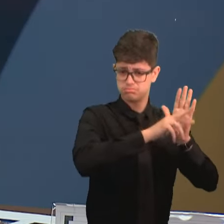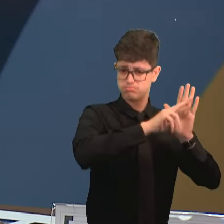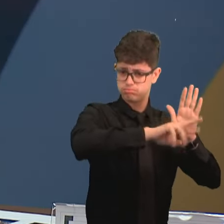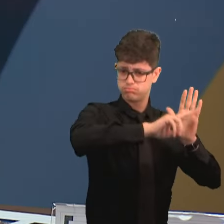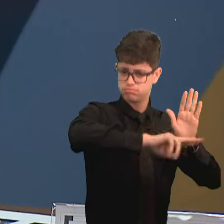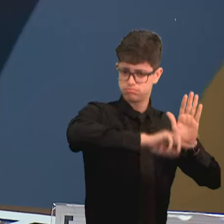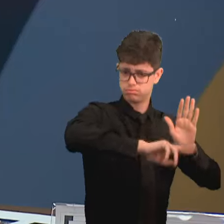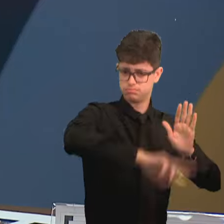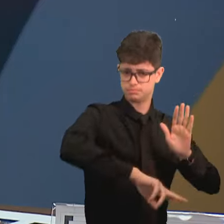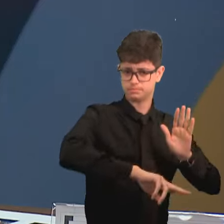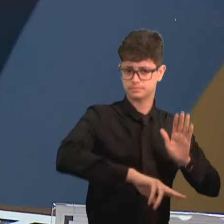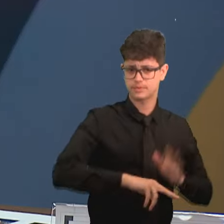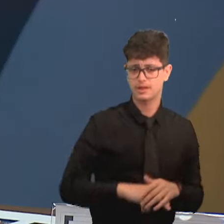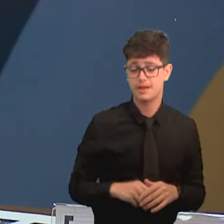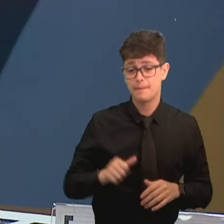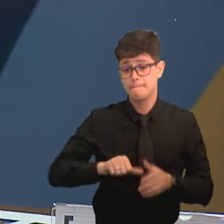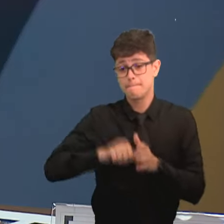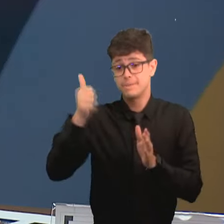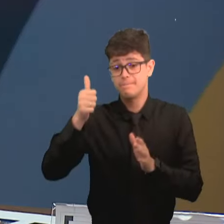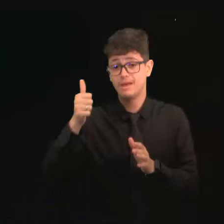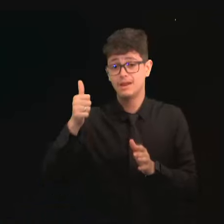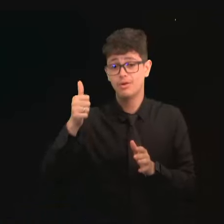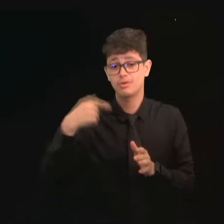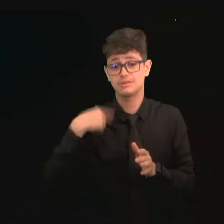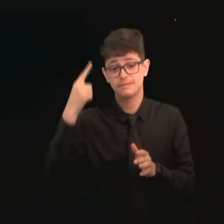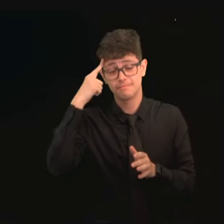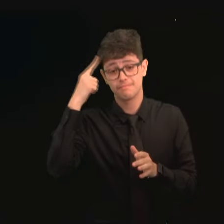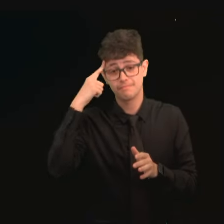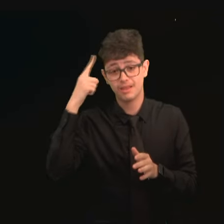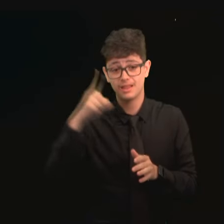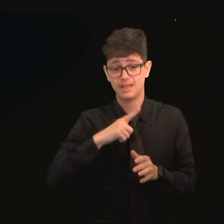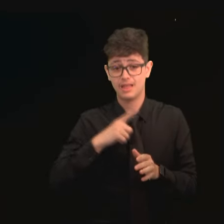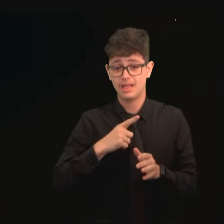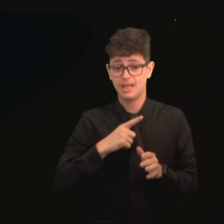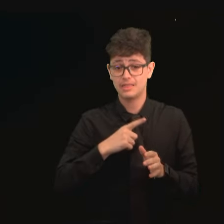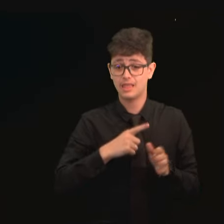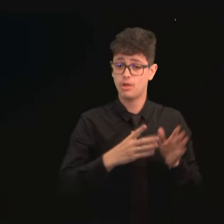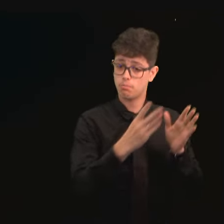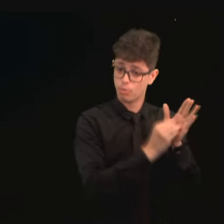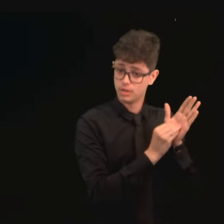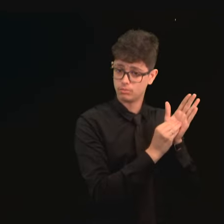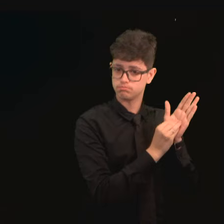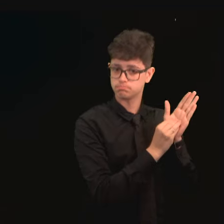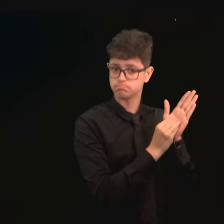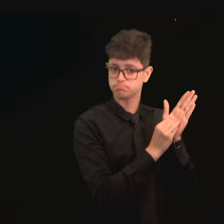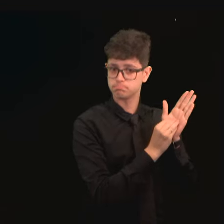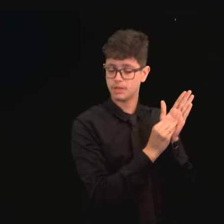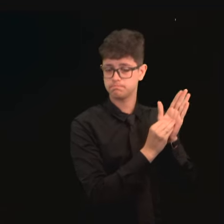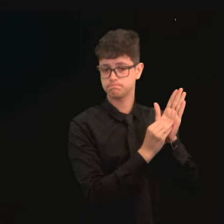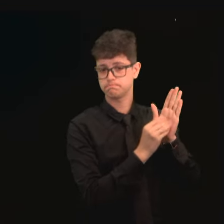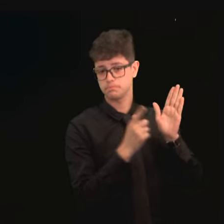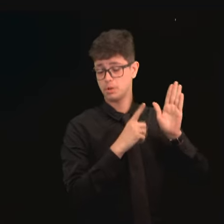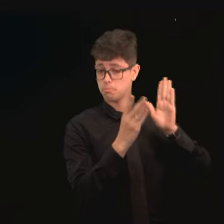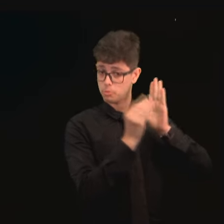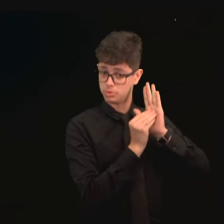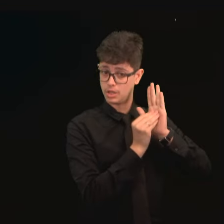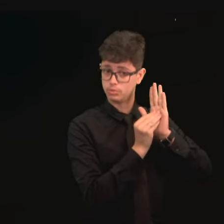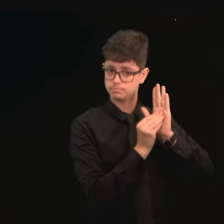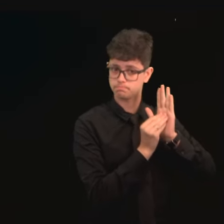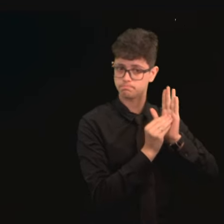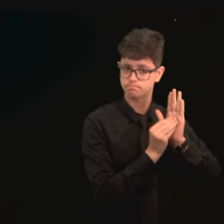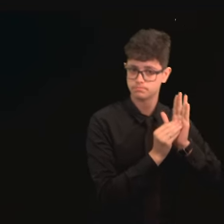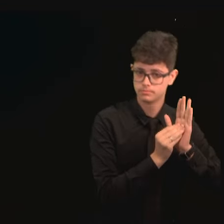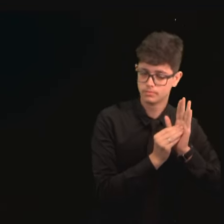en esos modelos, la primera cosa que viene son los datos. Los datos tienen muchos sesgos y esos modelos